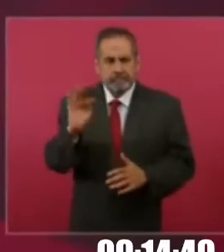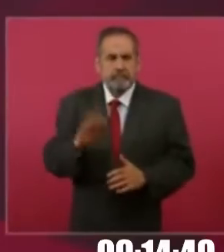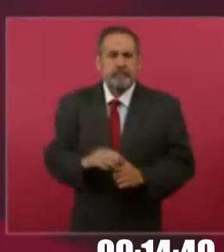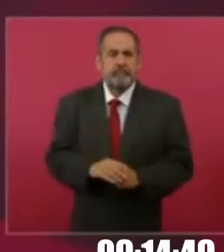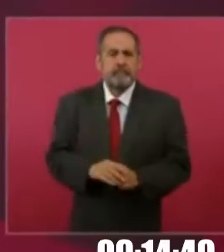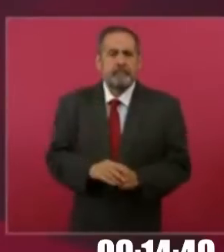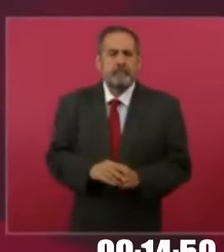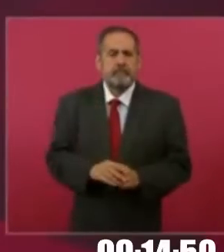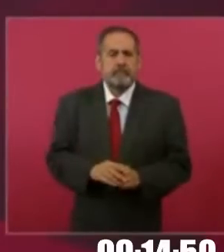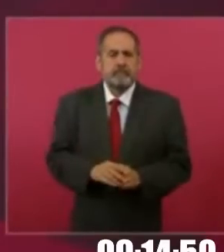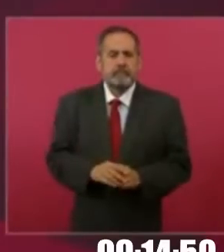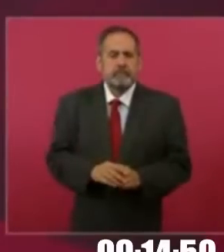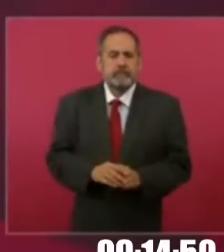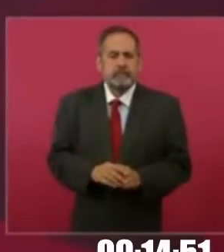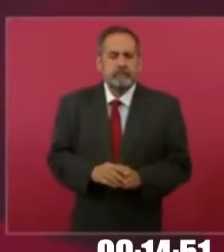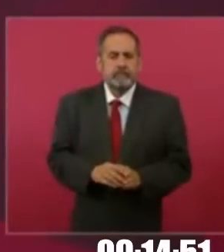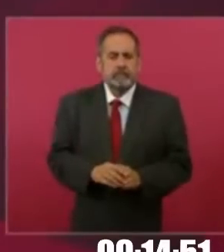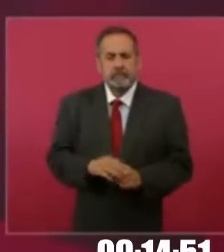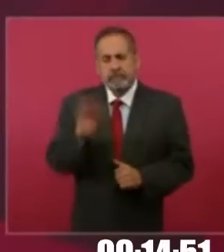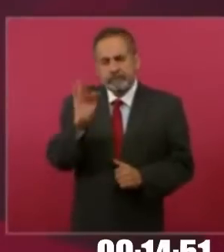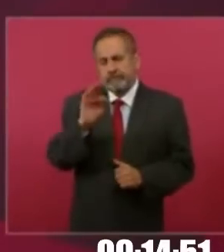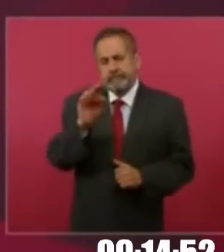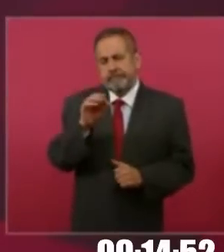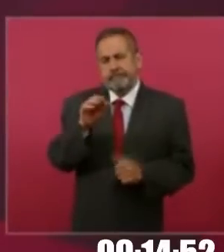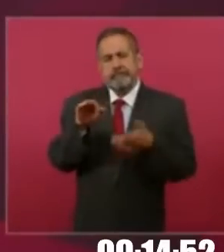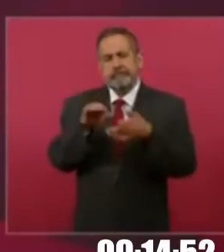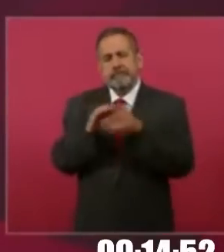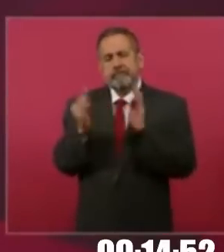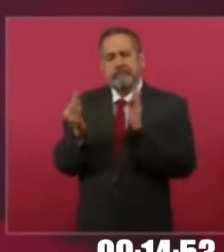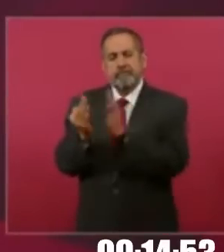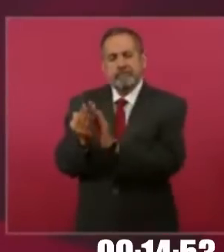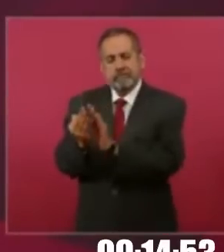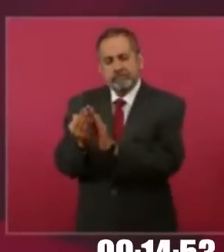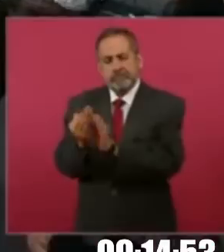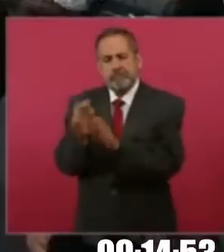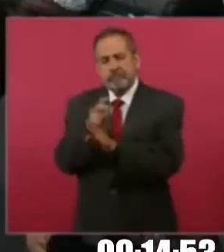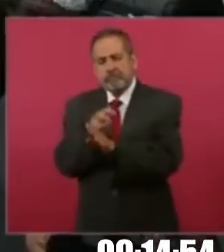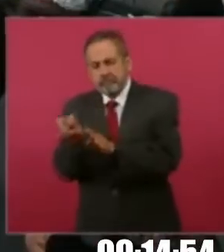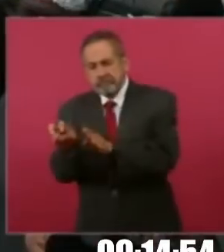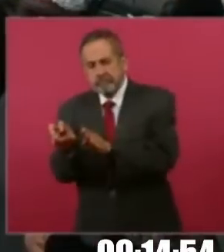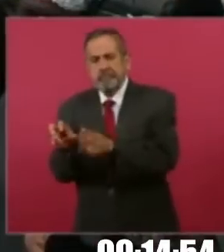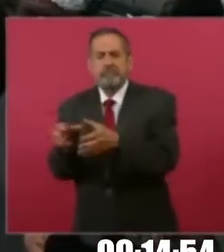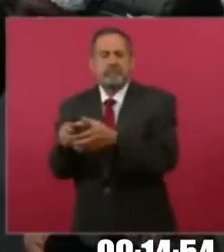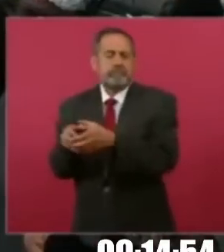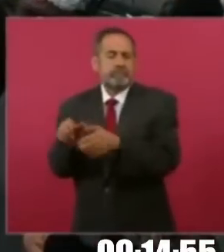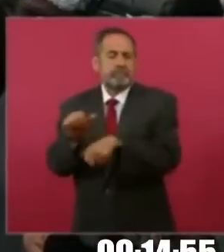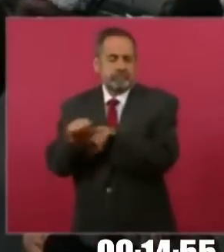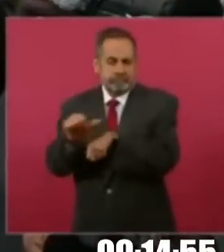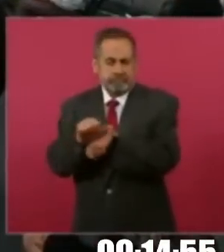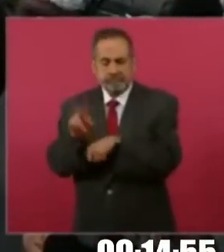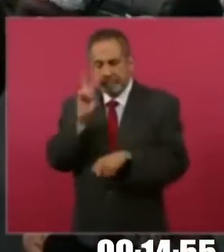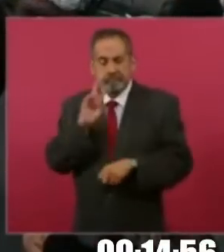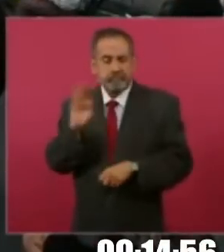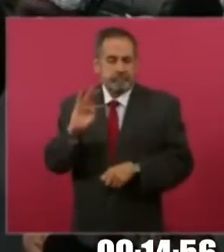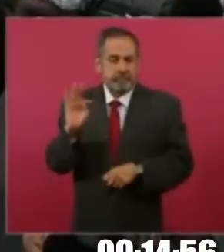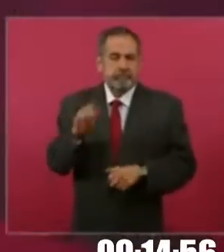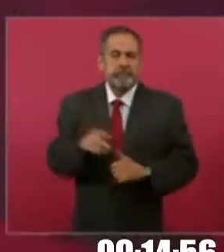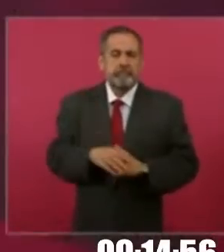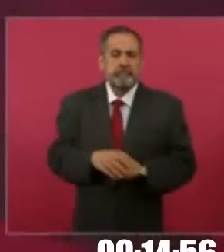es muy probable ya que han estemos por allá y luego